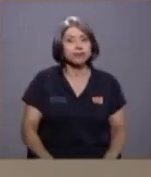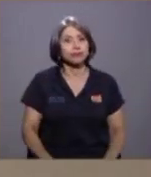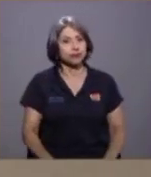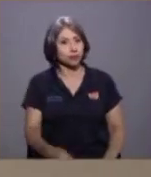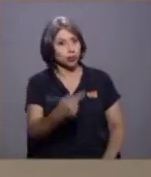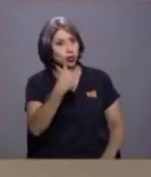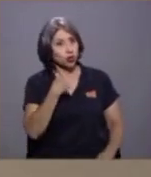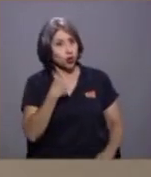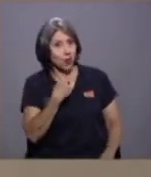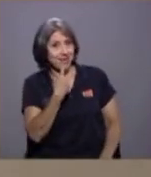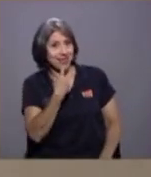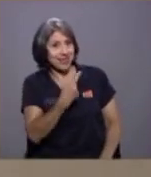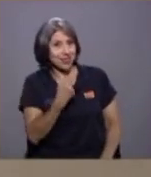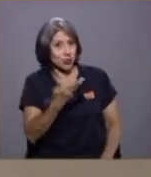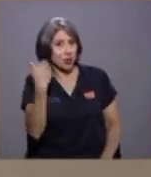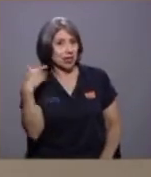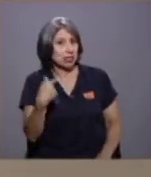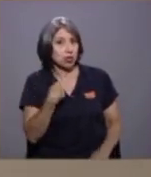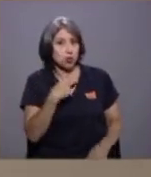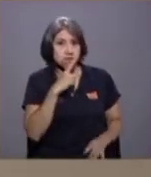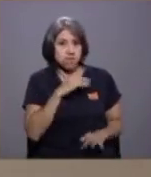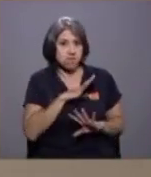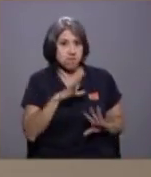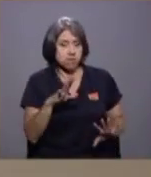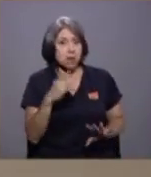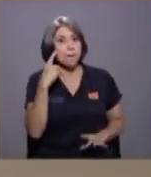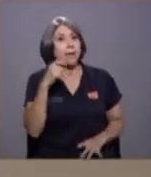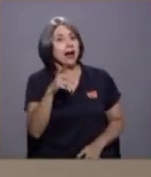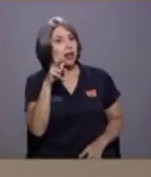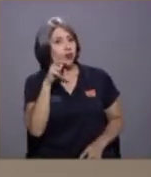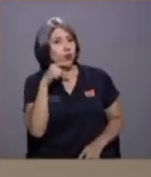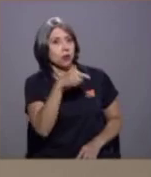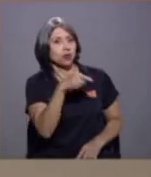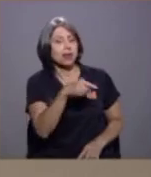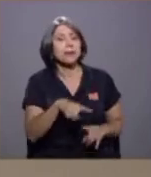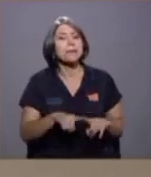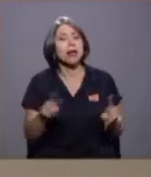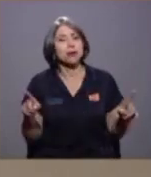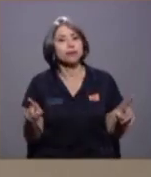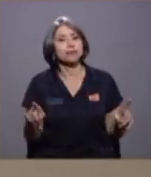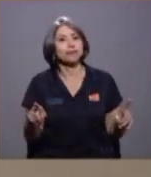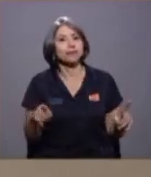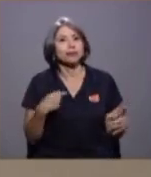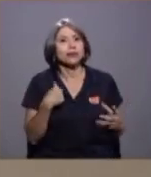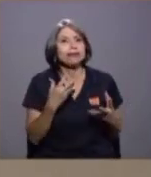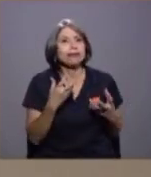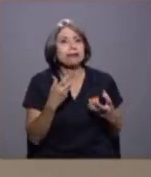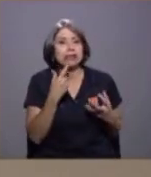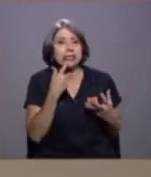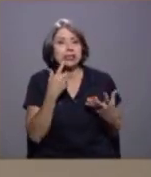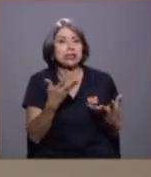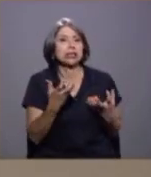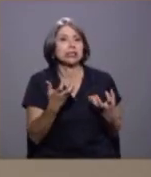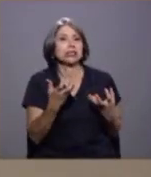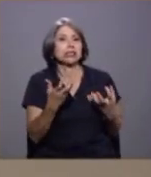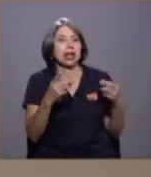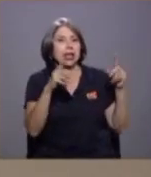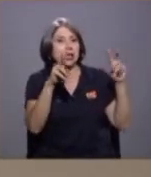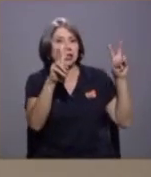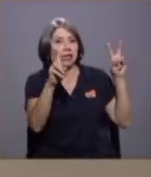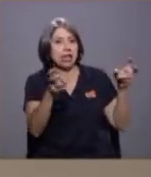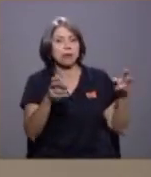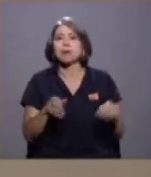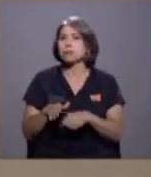que no iba a decir gran cosa porque la idea es escucharlo a usted, pero se me pica la lengua en ese tema, Por favor. que